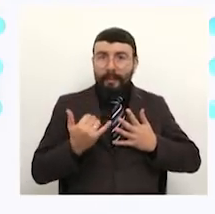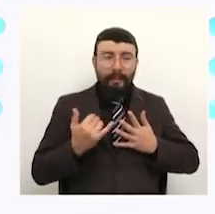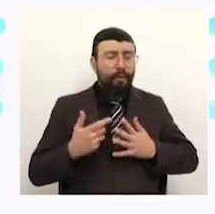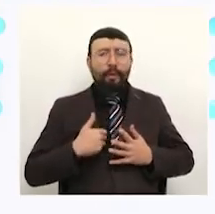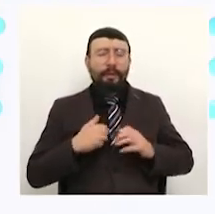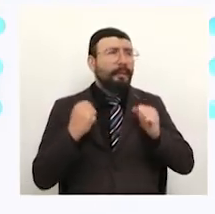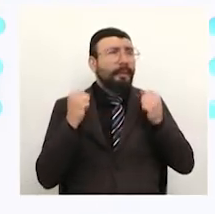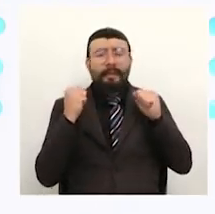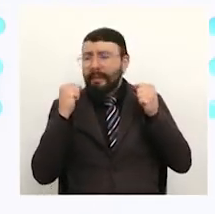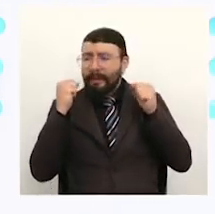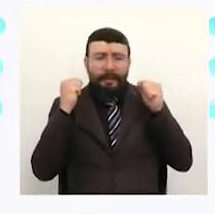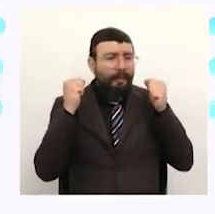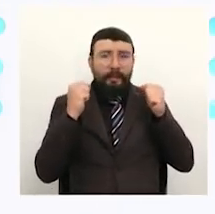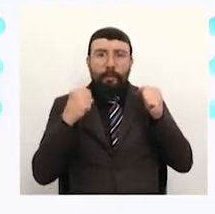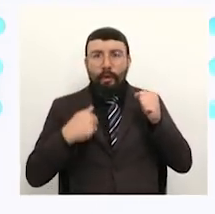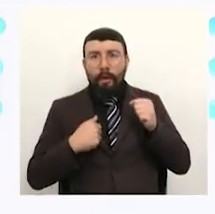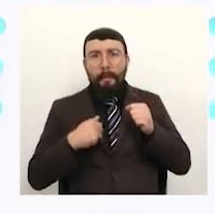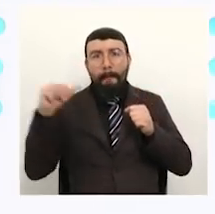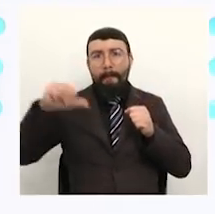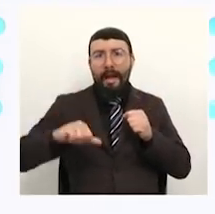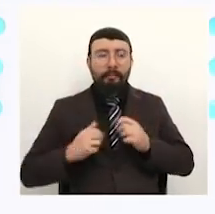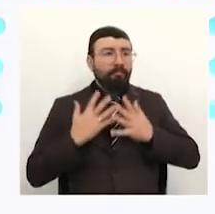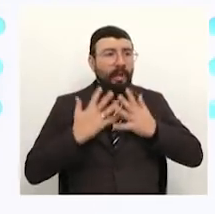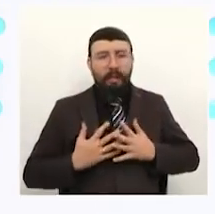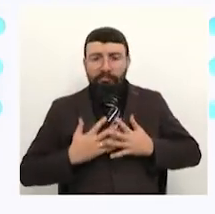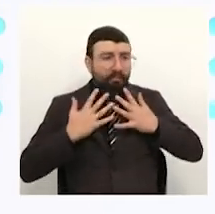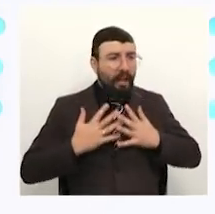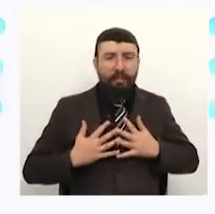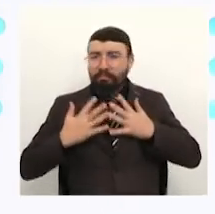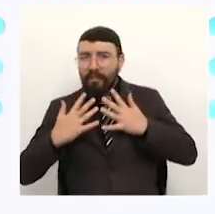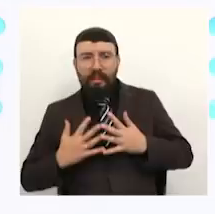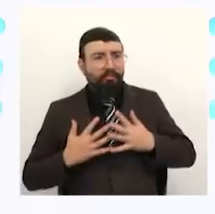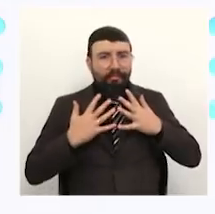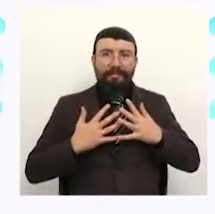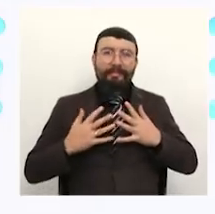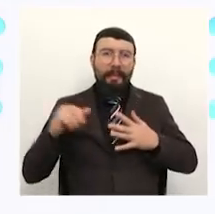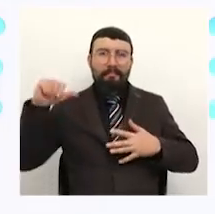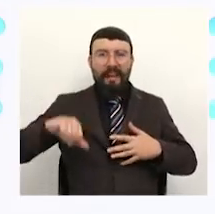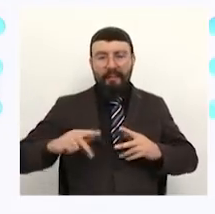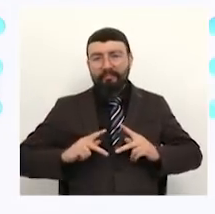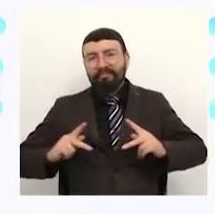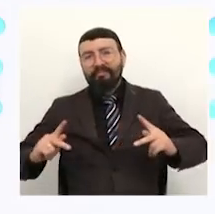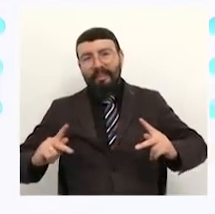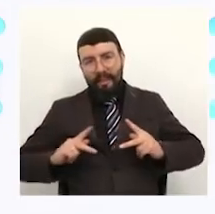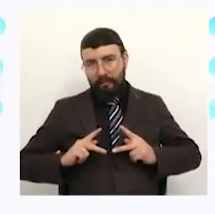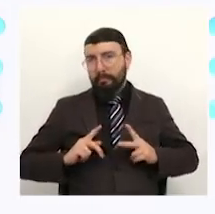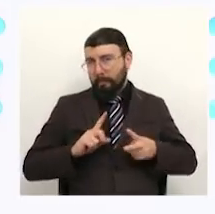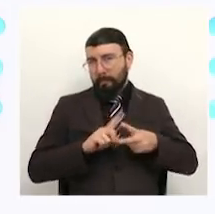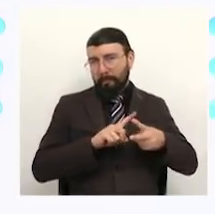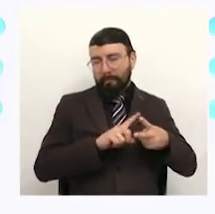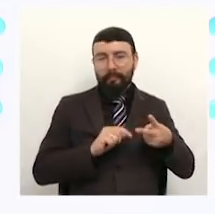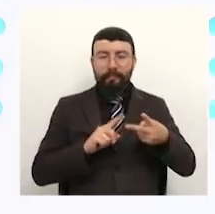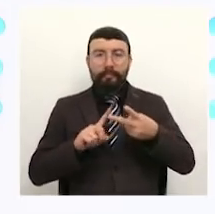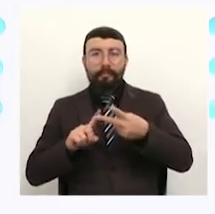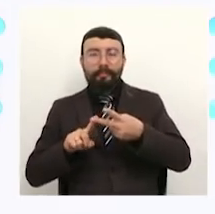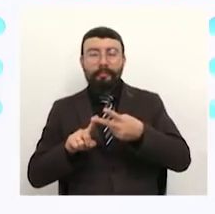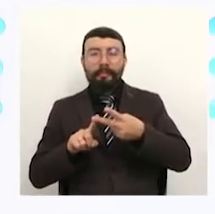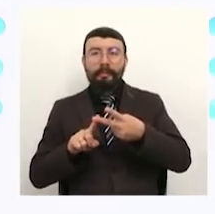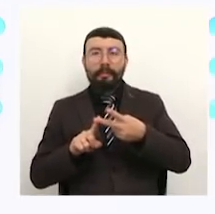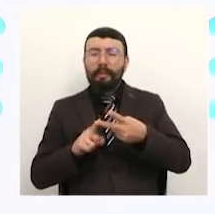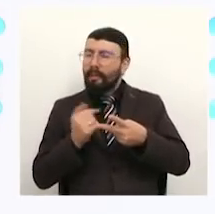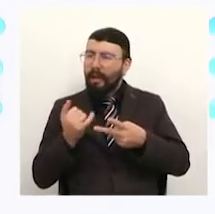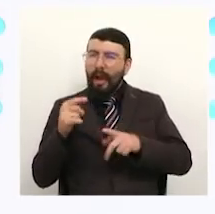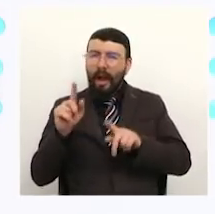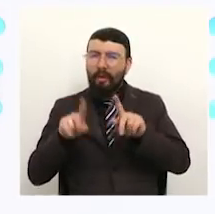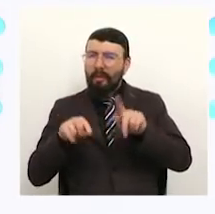esté más mal respiro y entre más mal respiro pues peor está como mi cuadro enfermedad eso por un lado y por otro lado lo que se confunde